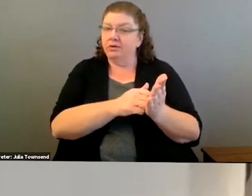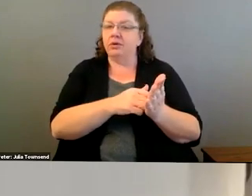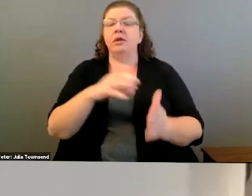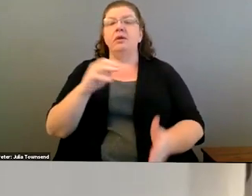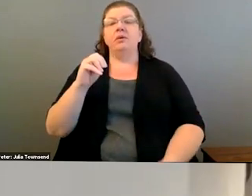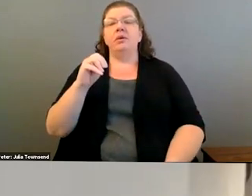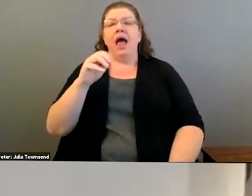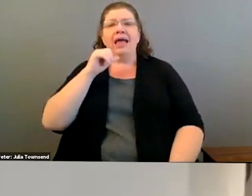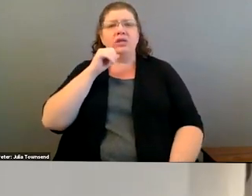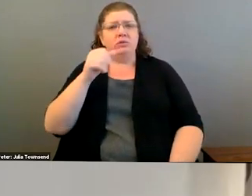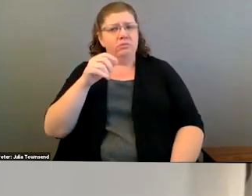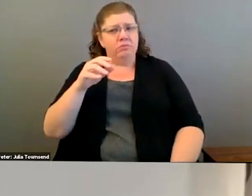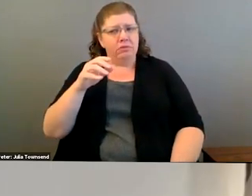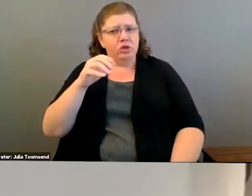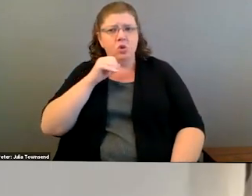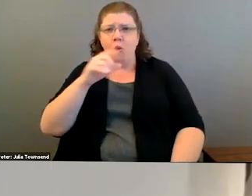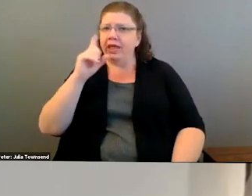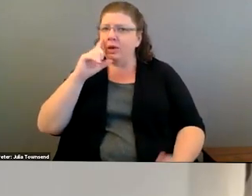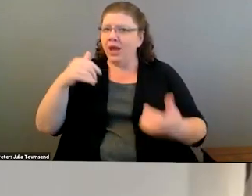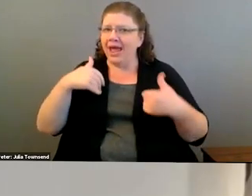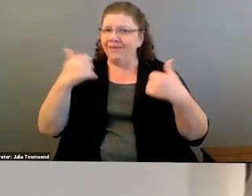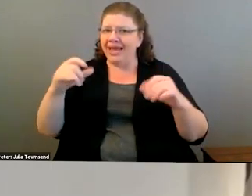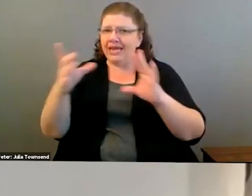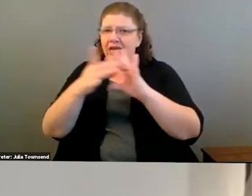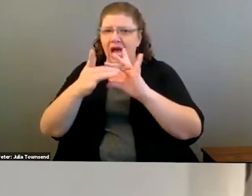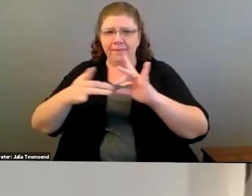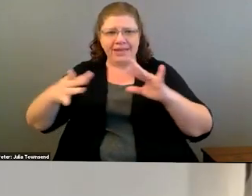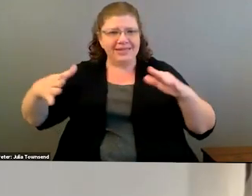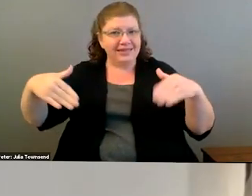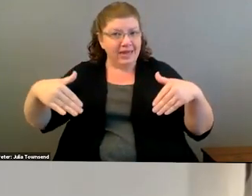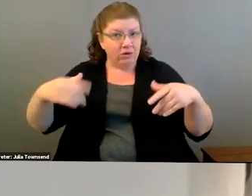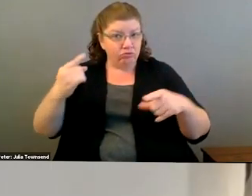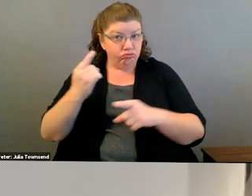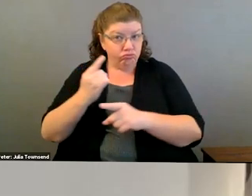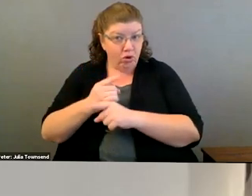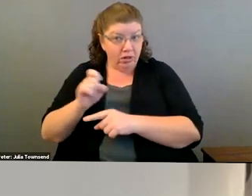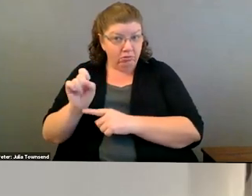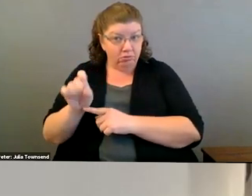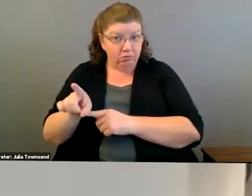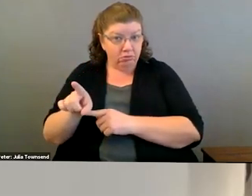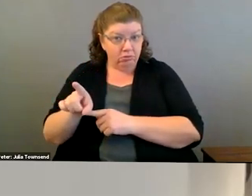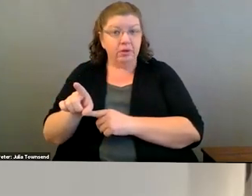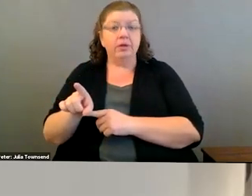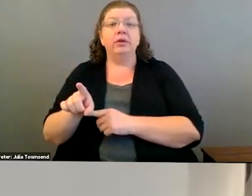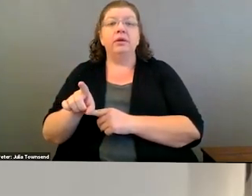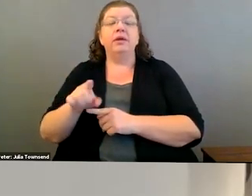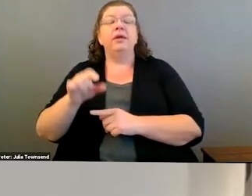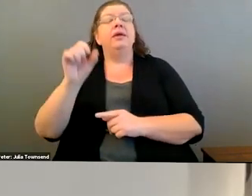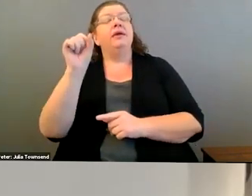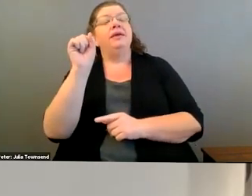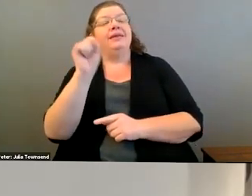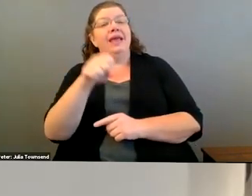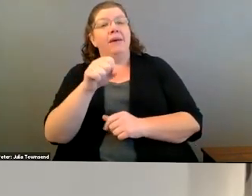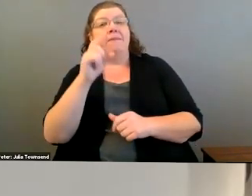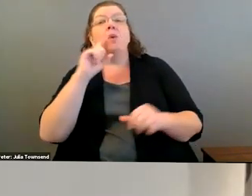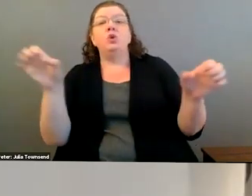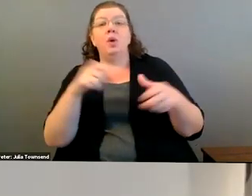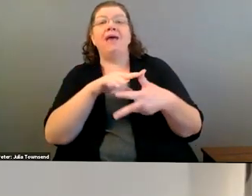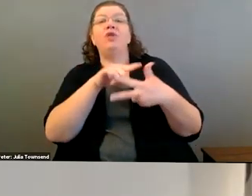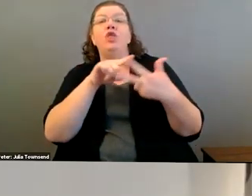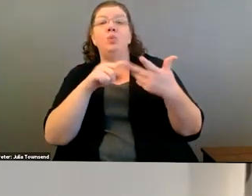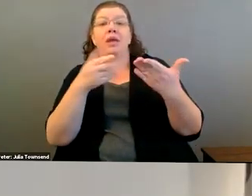sino truji yo creo que no tenemos ningún comentario de esta naturaleza en este momento puede confirmar gracias presenta for sí tenemos